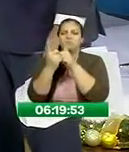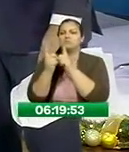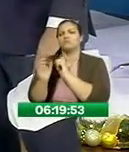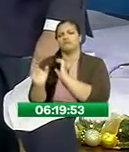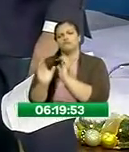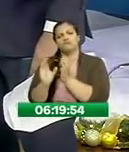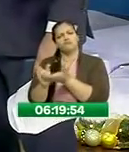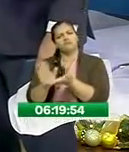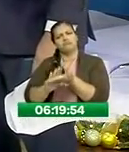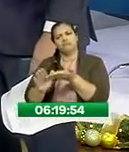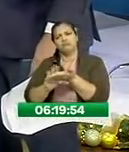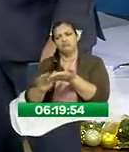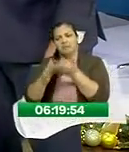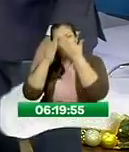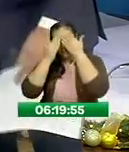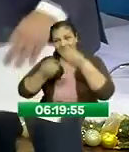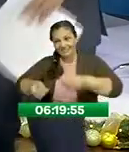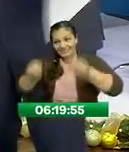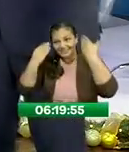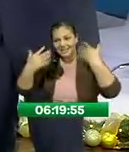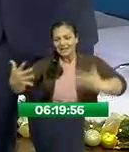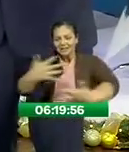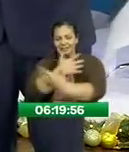Después del 31, hazte pedazo.